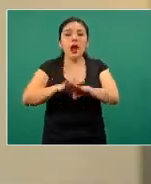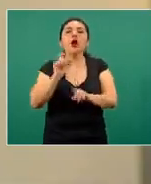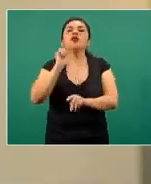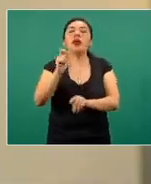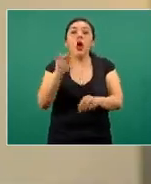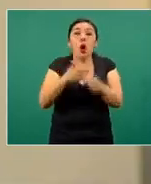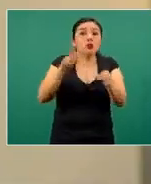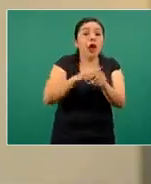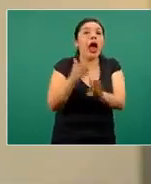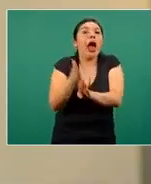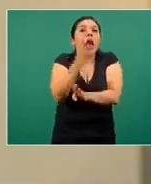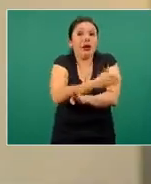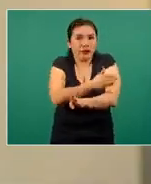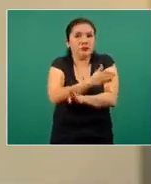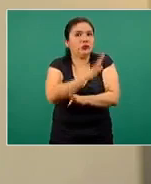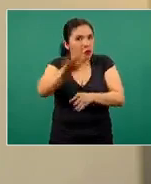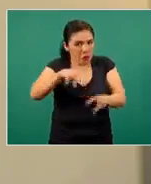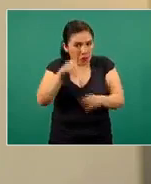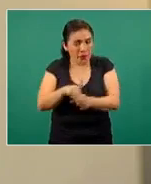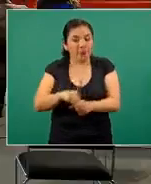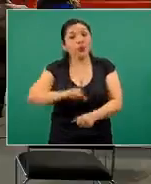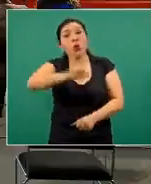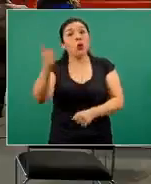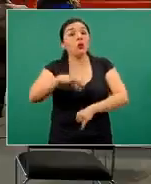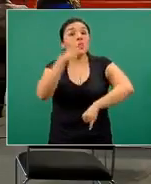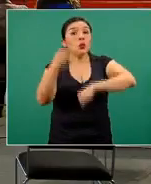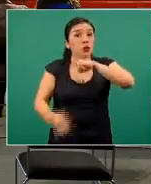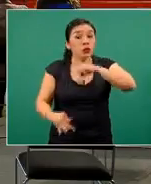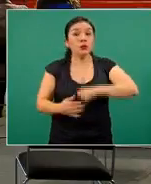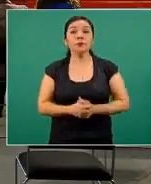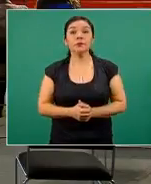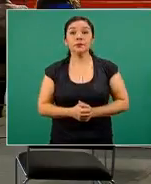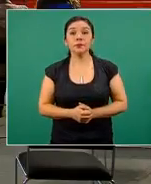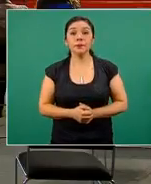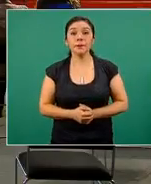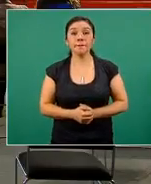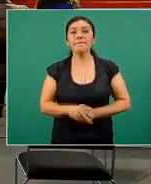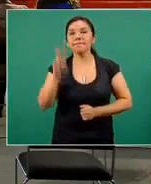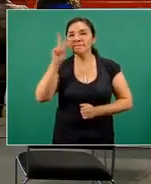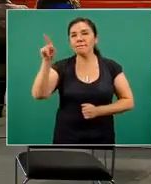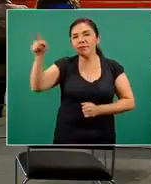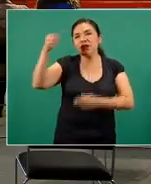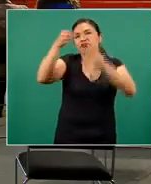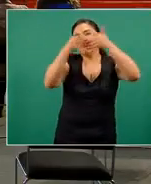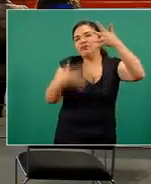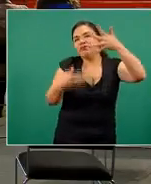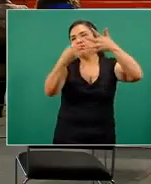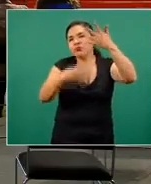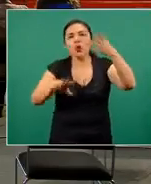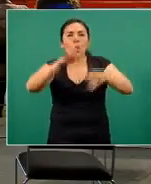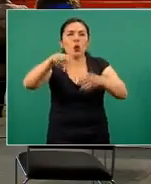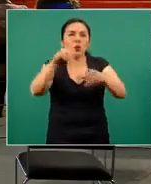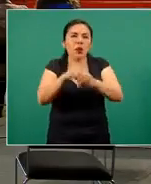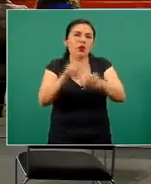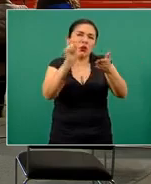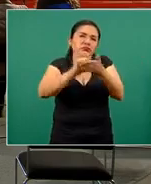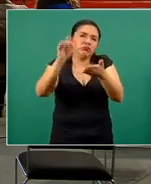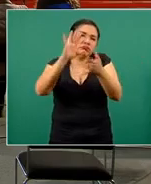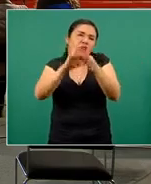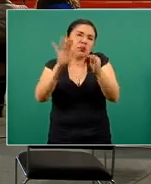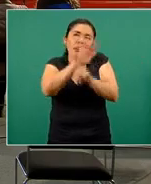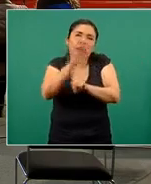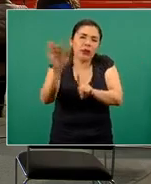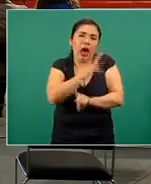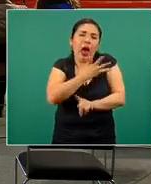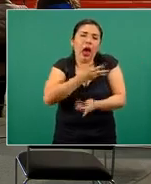prehospitalaria integral. Y ya nada más para terminar, la siguiente. Aquí están descritos todos los componentes y